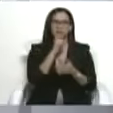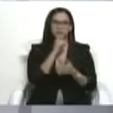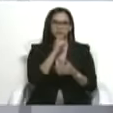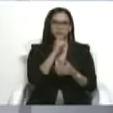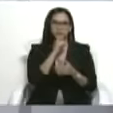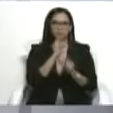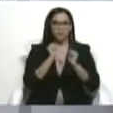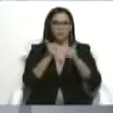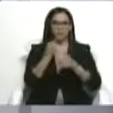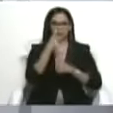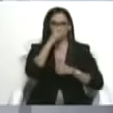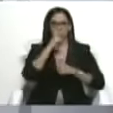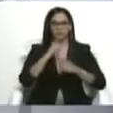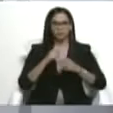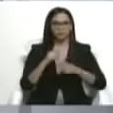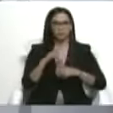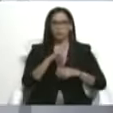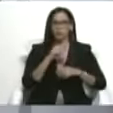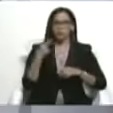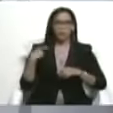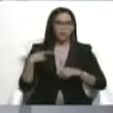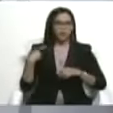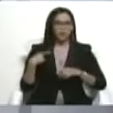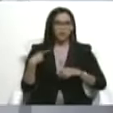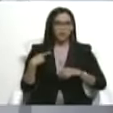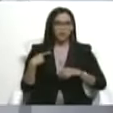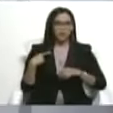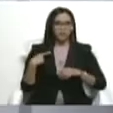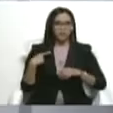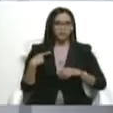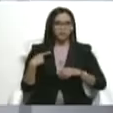un año. No tenía,